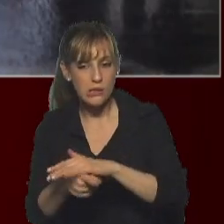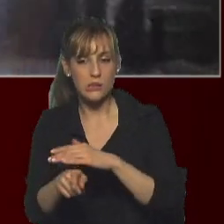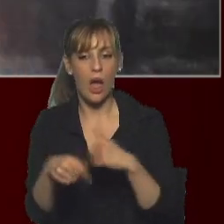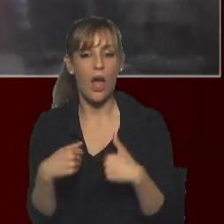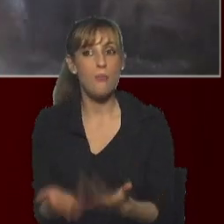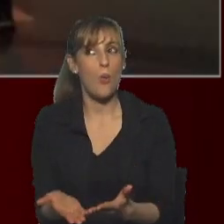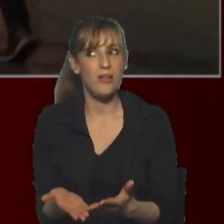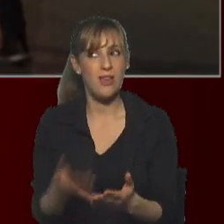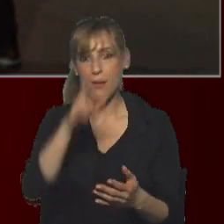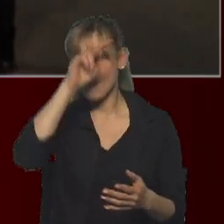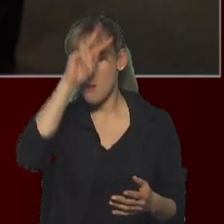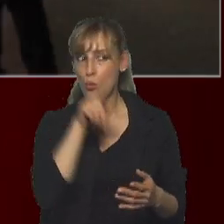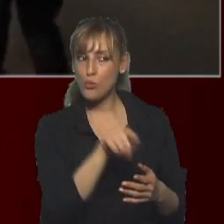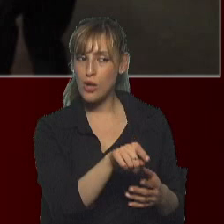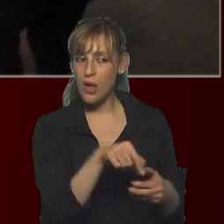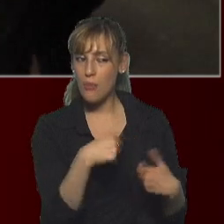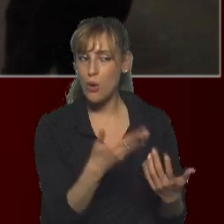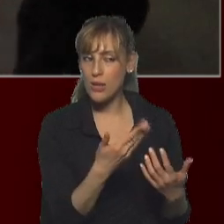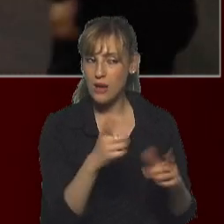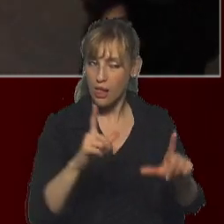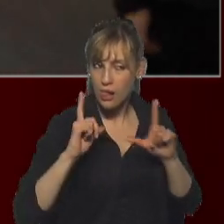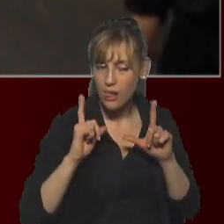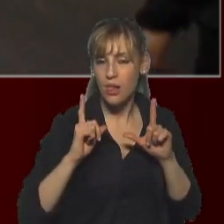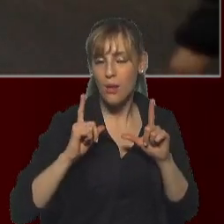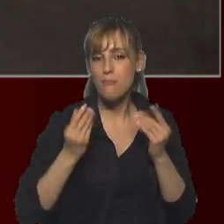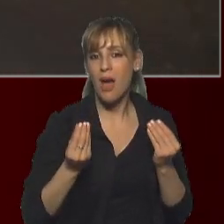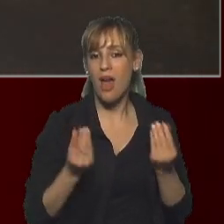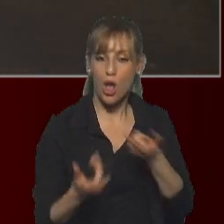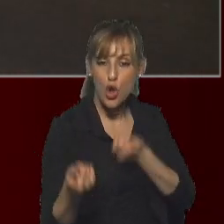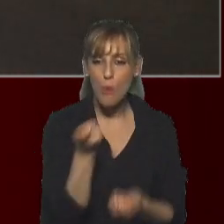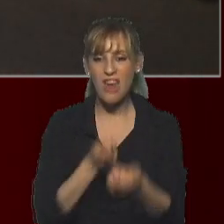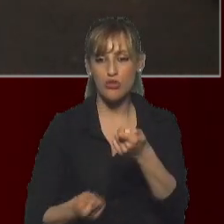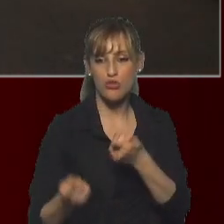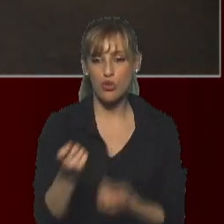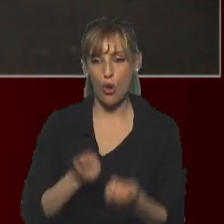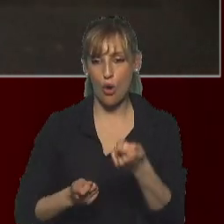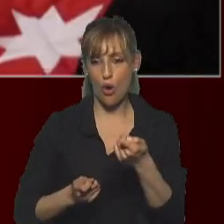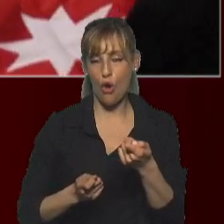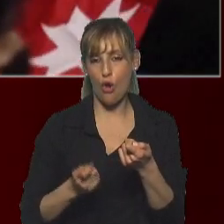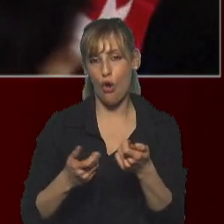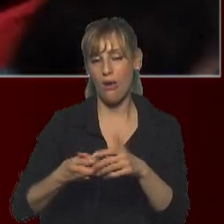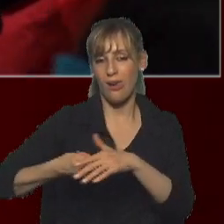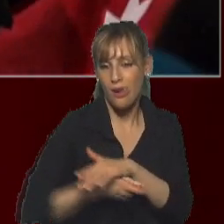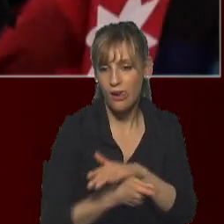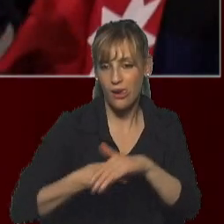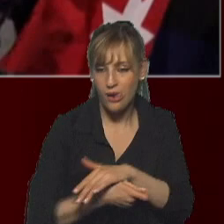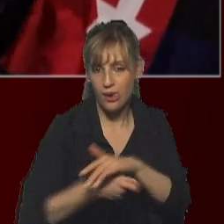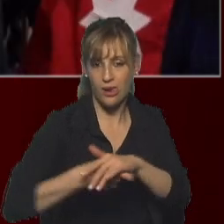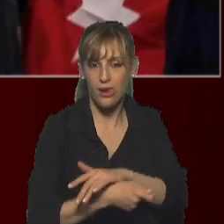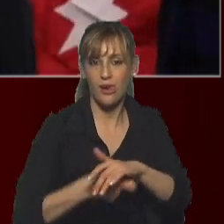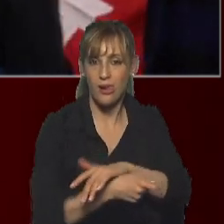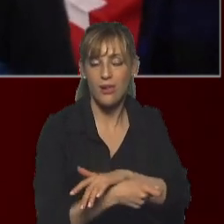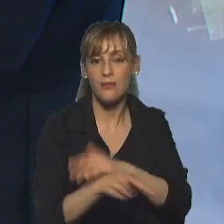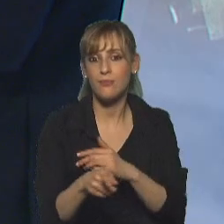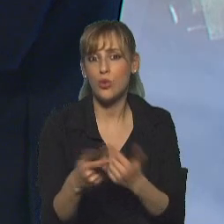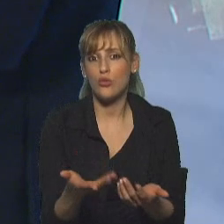causa mapuche para enriquecerse y hacer un comercio ilegal, que es una batalla entre capitalistas, que se entienden ellos. Entonces la